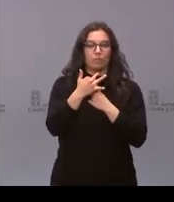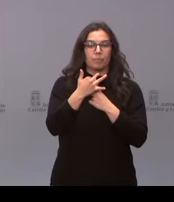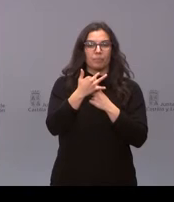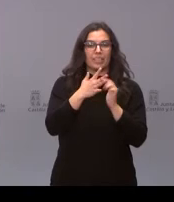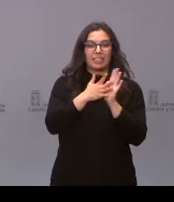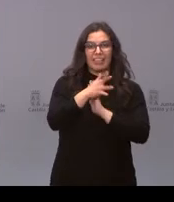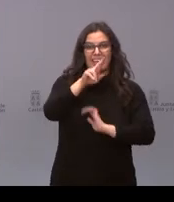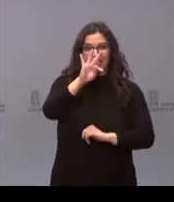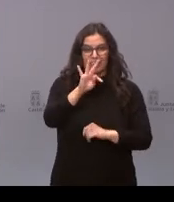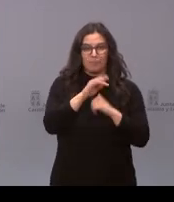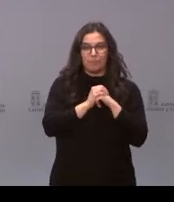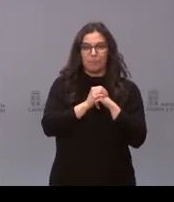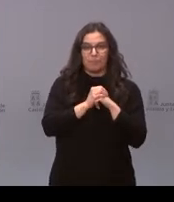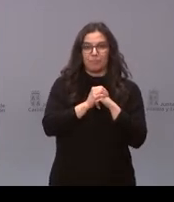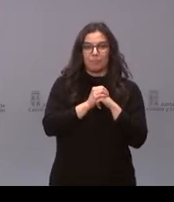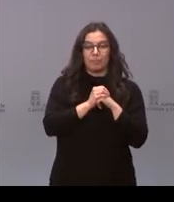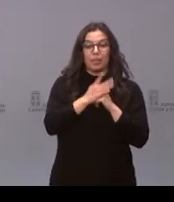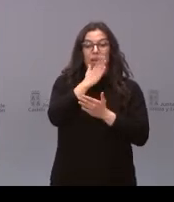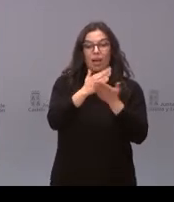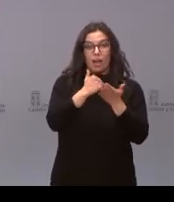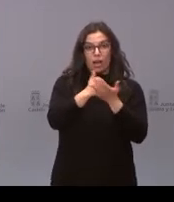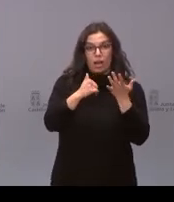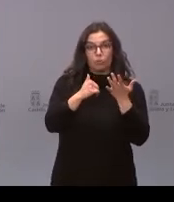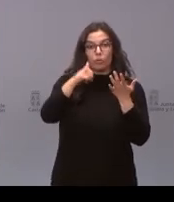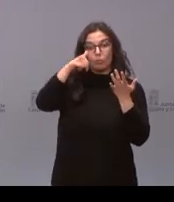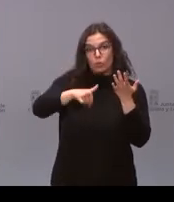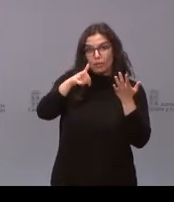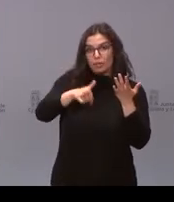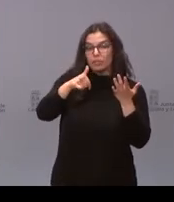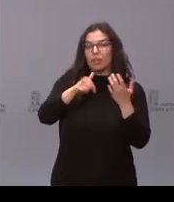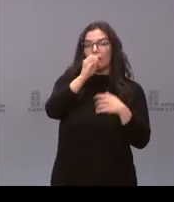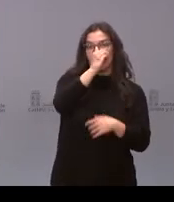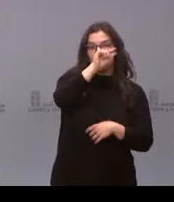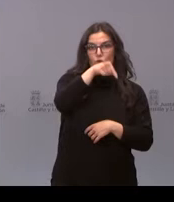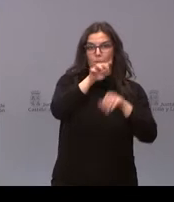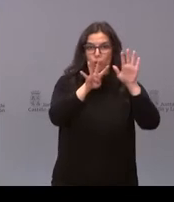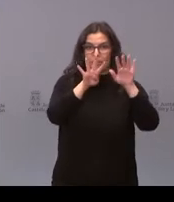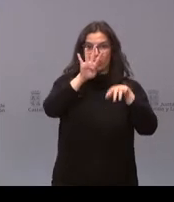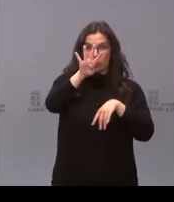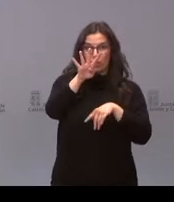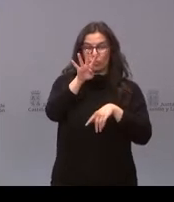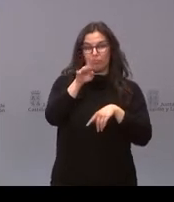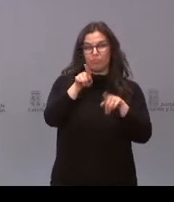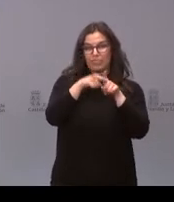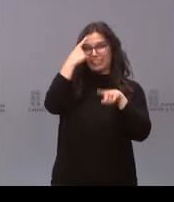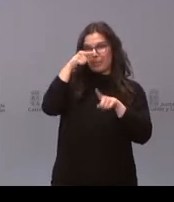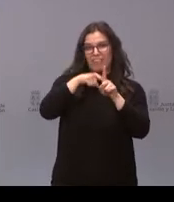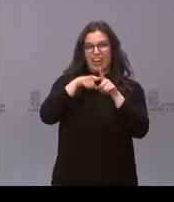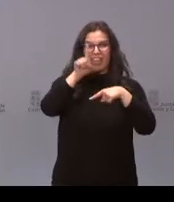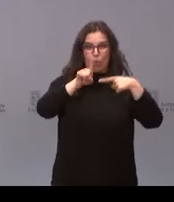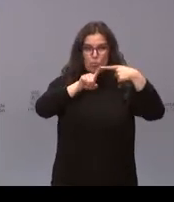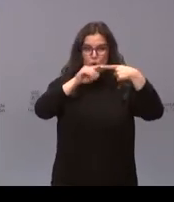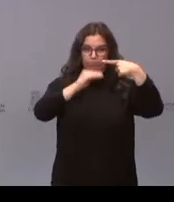las rt que a nivel autonómico en estos momentos están en 0 94 es decir está por debajo de 1 ávila y soria